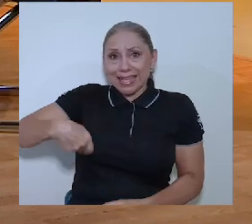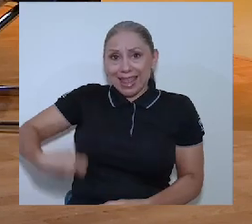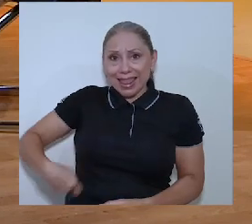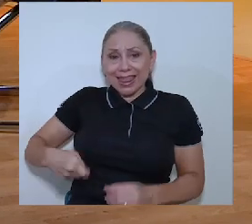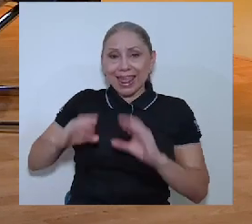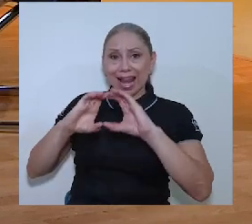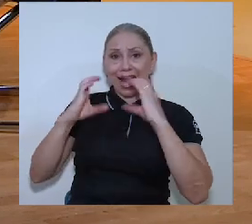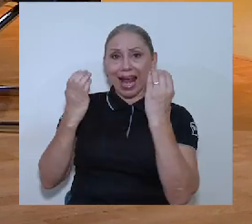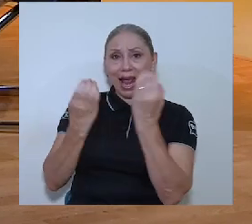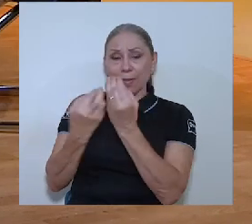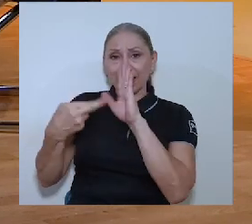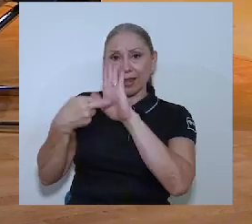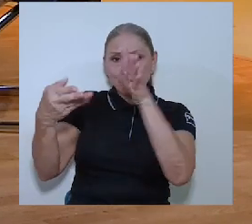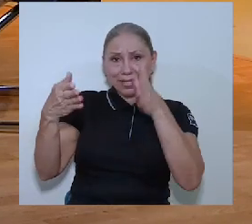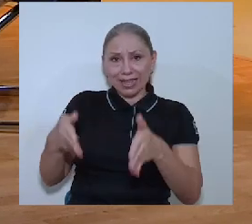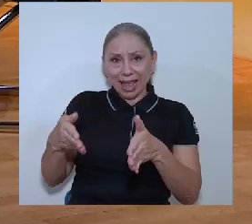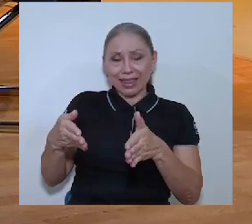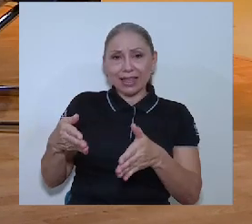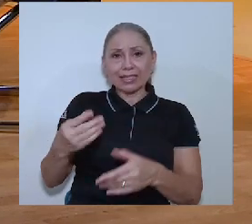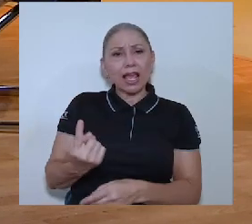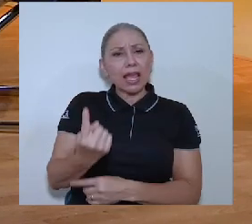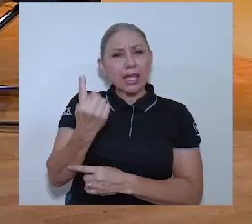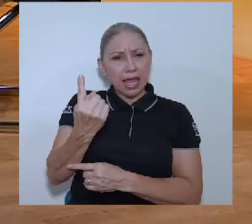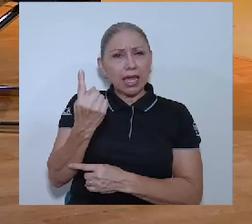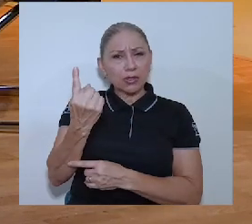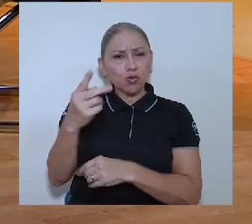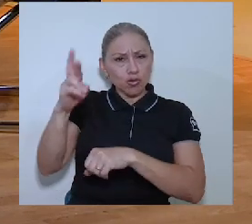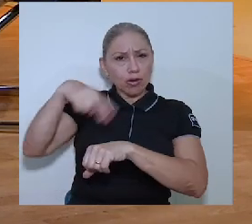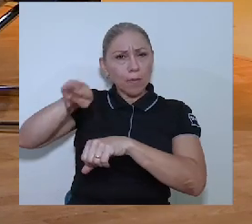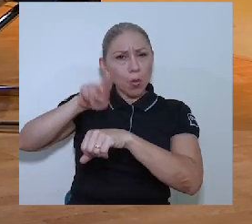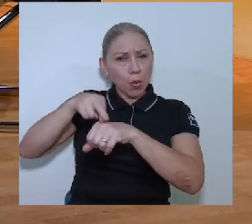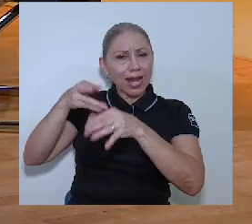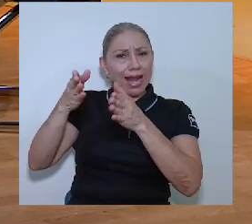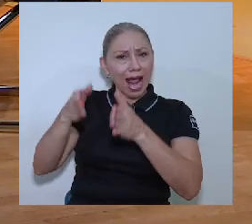Cámara de Representantes, que es un republicano,